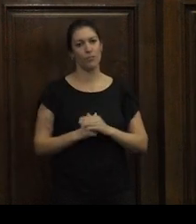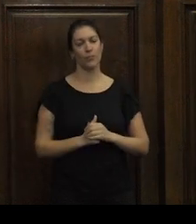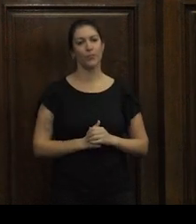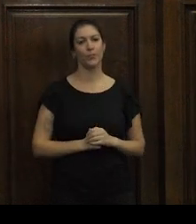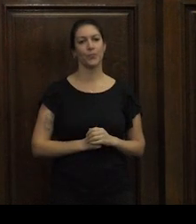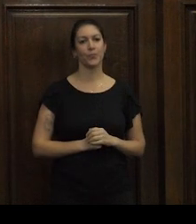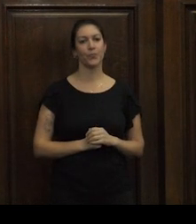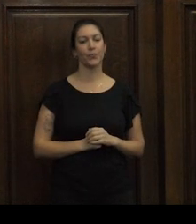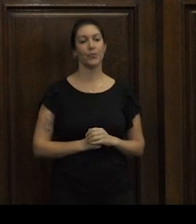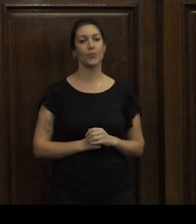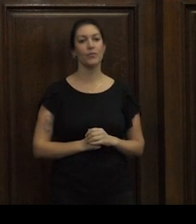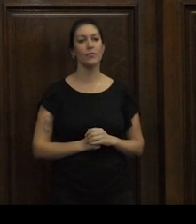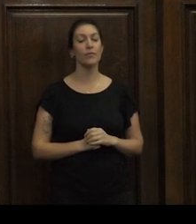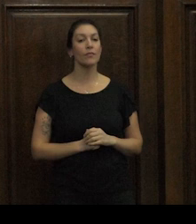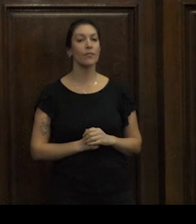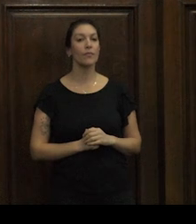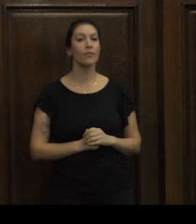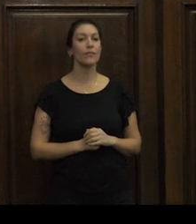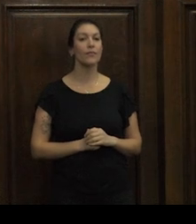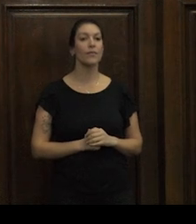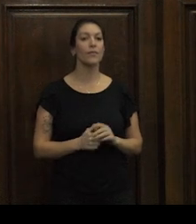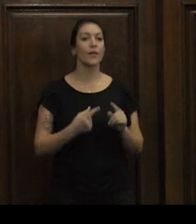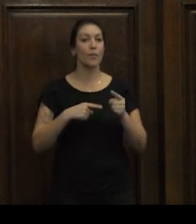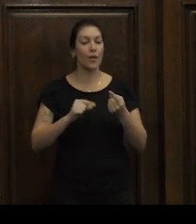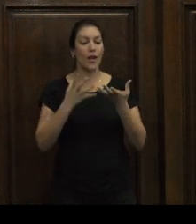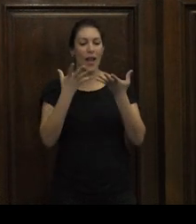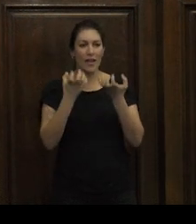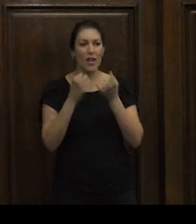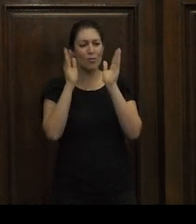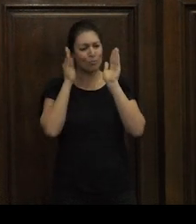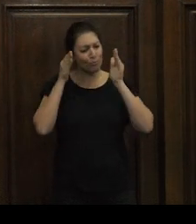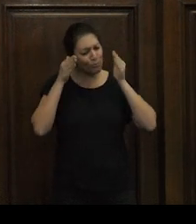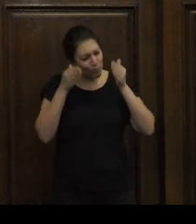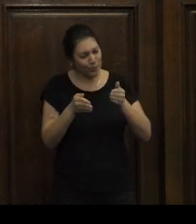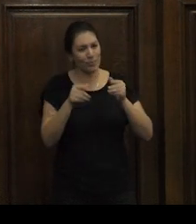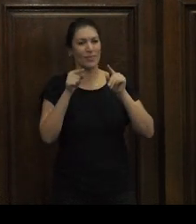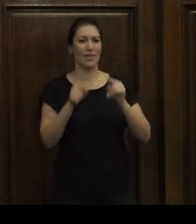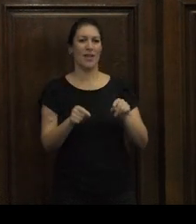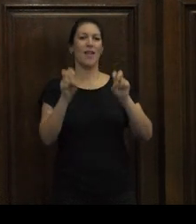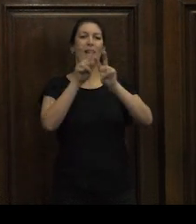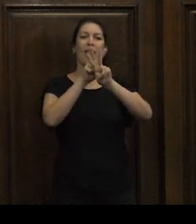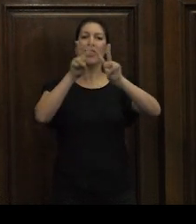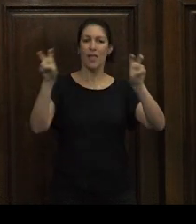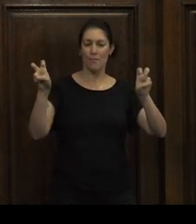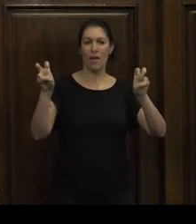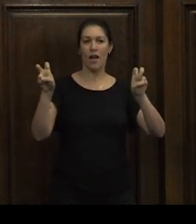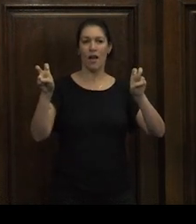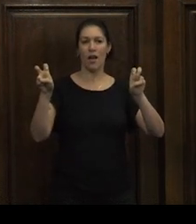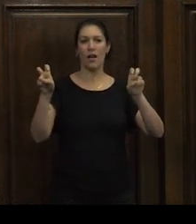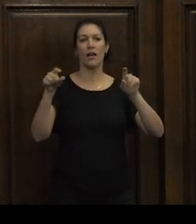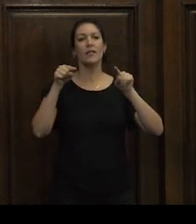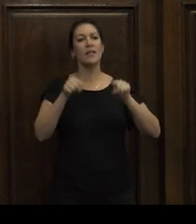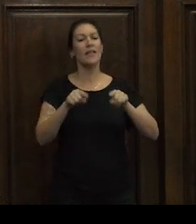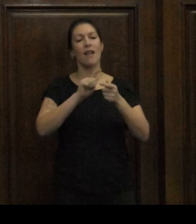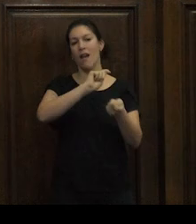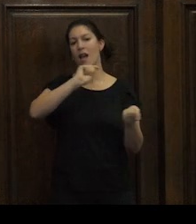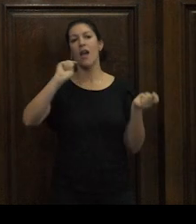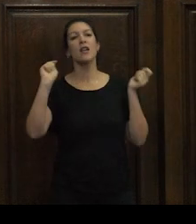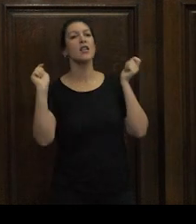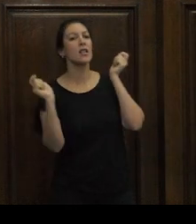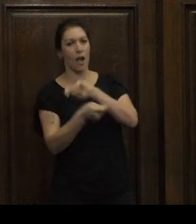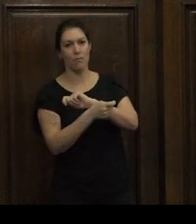¿no? Entonces ahora me quisiera concentrar en uno de los casos más sintomáticos, emblemáticos, de este